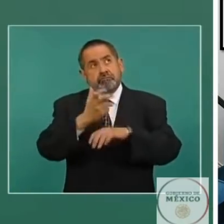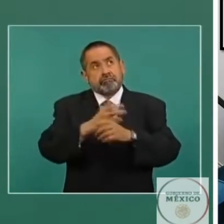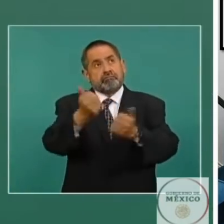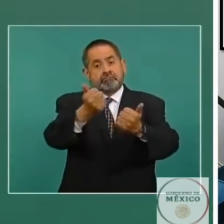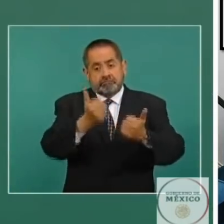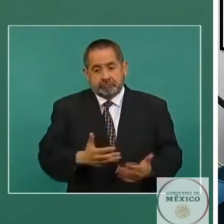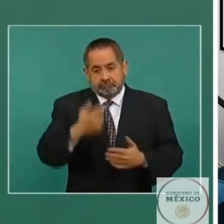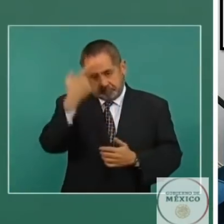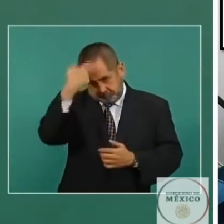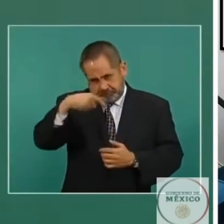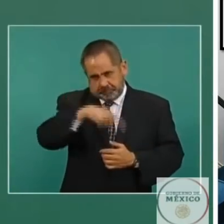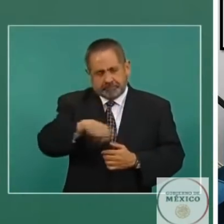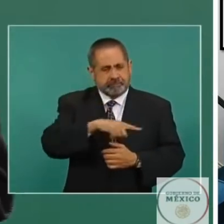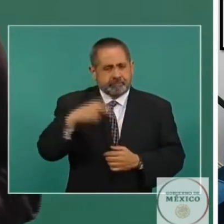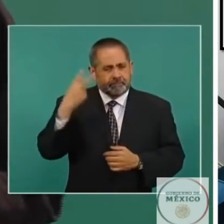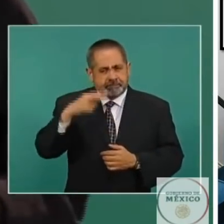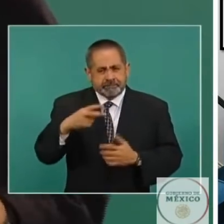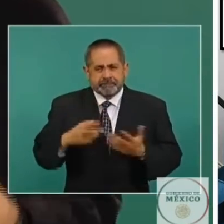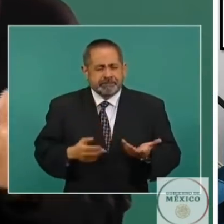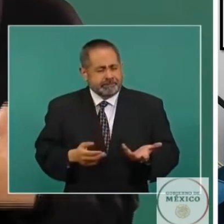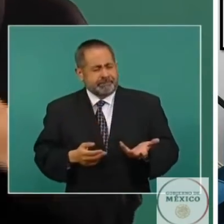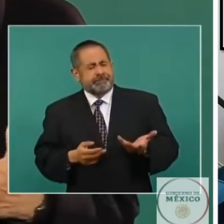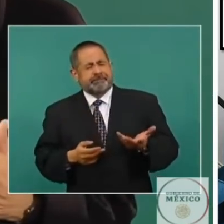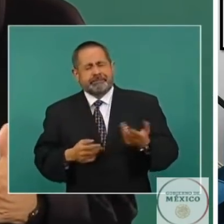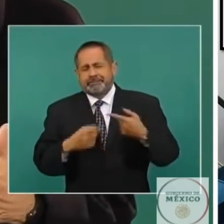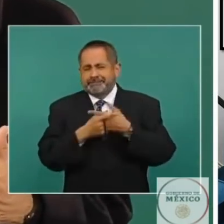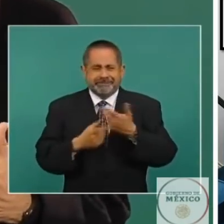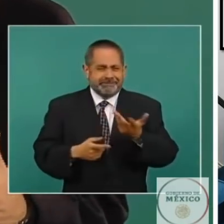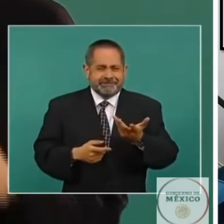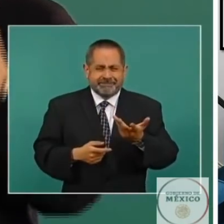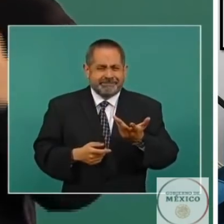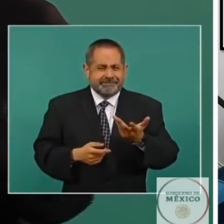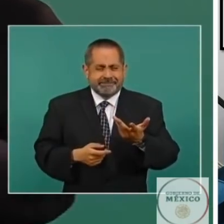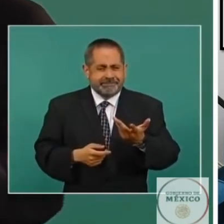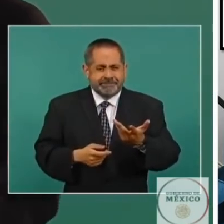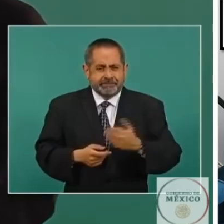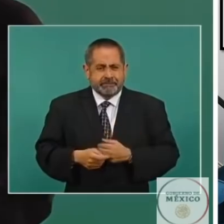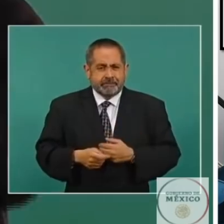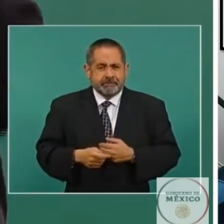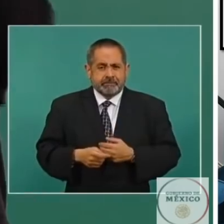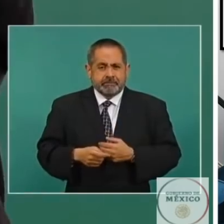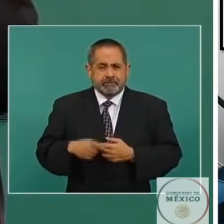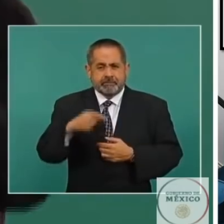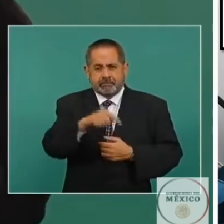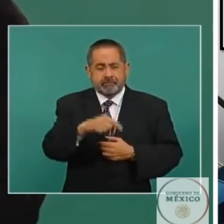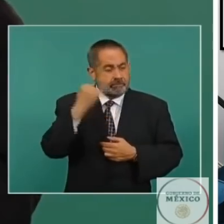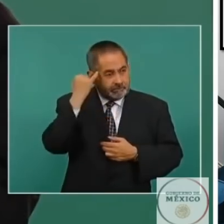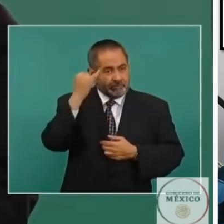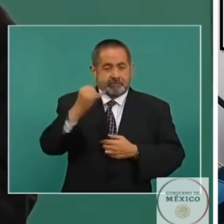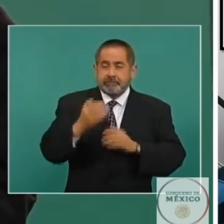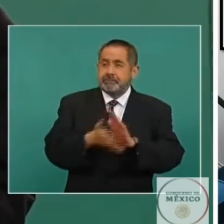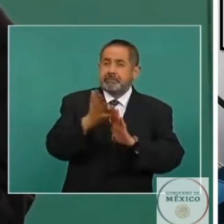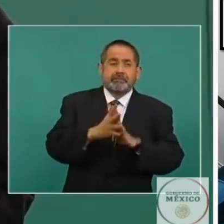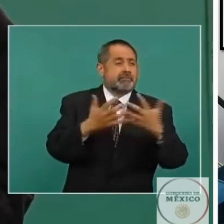Contratos ventajosos, contratos millonarios en contra del pueblo de Estados Unidos. Se dan cuenta a